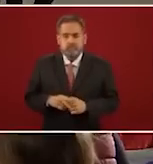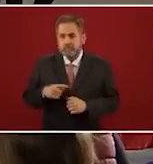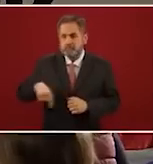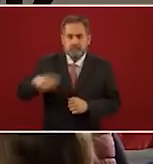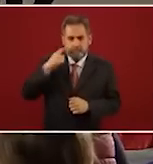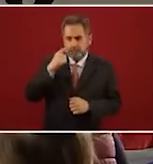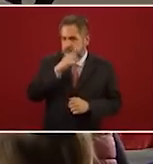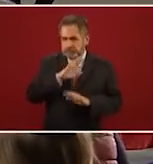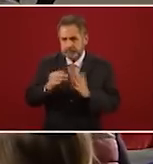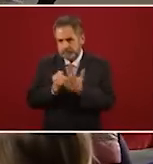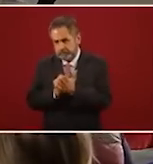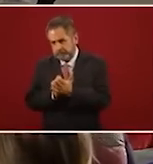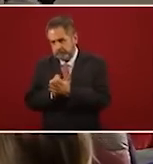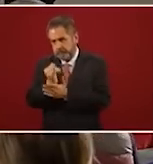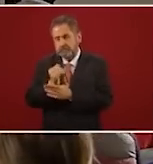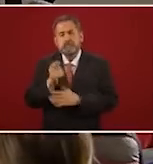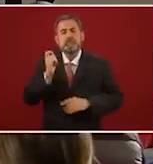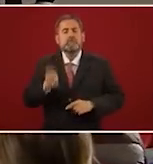decidió